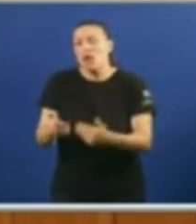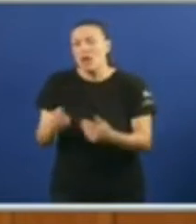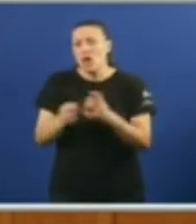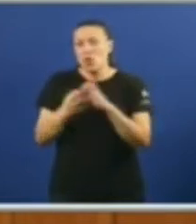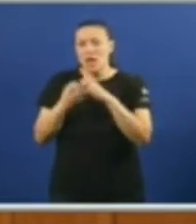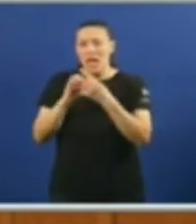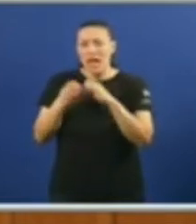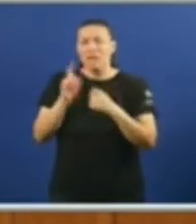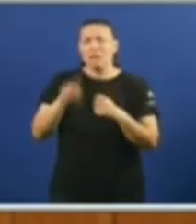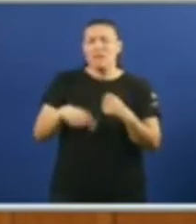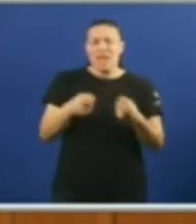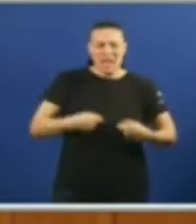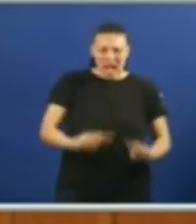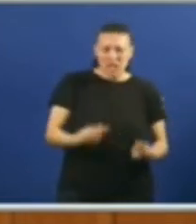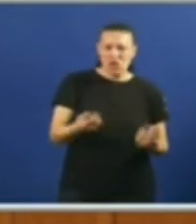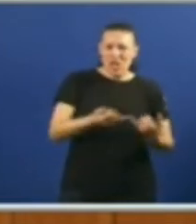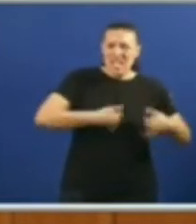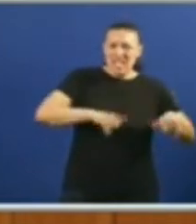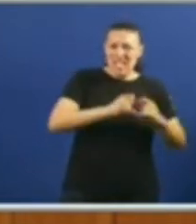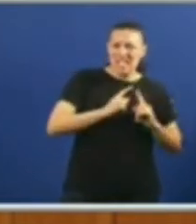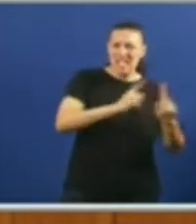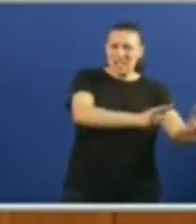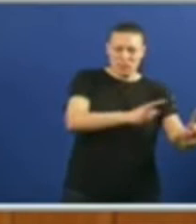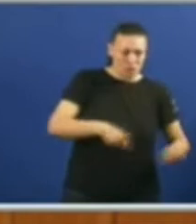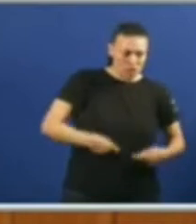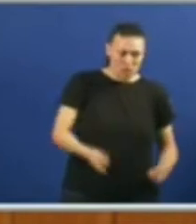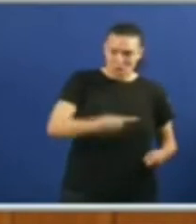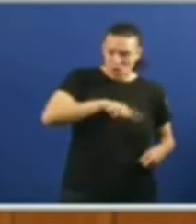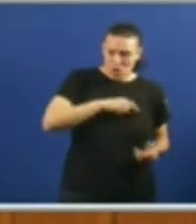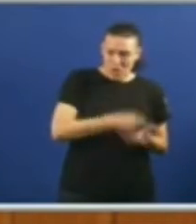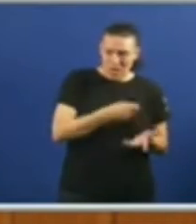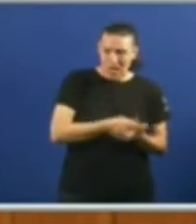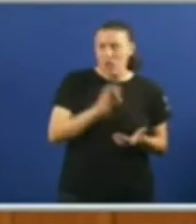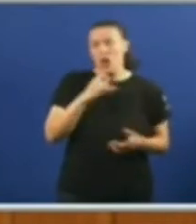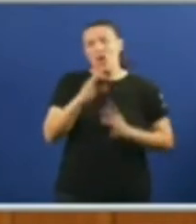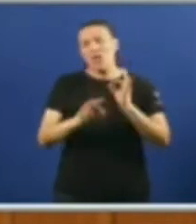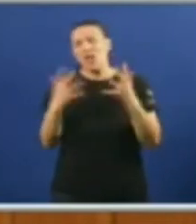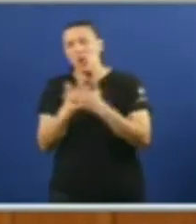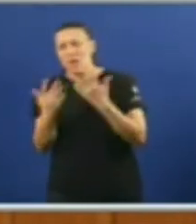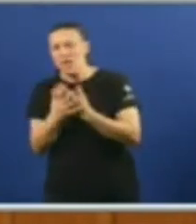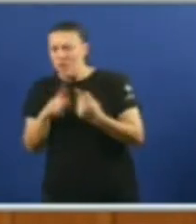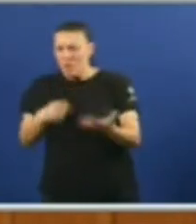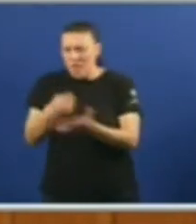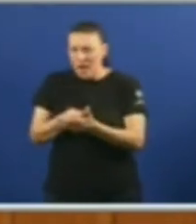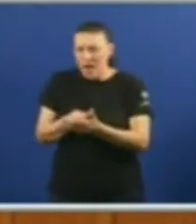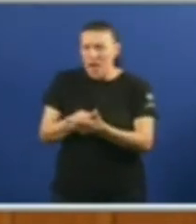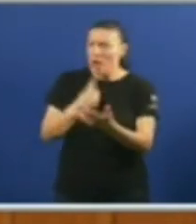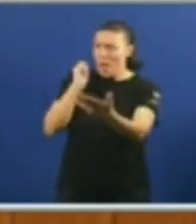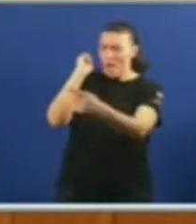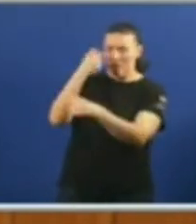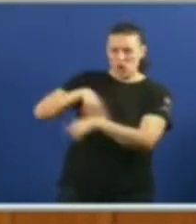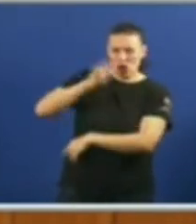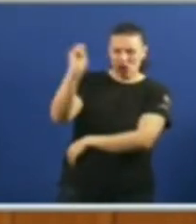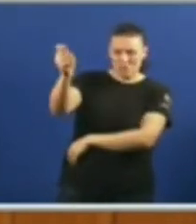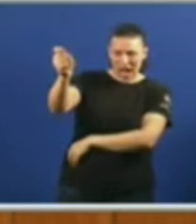os custres extrapeninsulares, se se pode pagar as axudas, os ciclos, é dicir, se se lle pode pagar as eléctricas, por que non